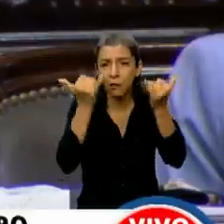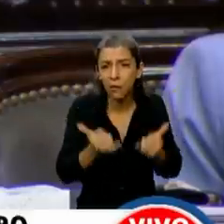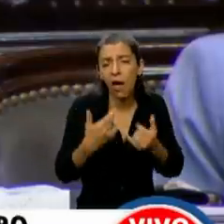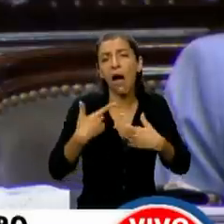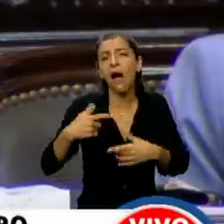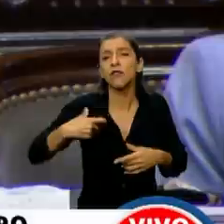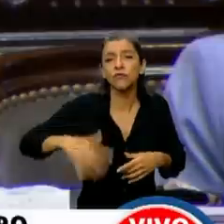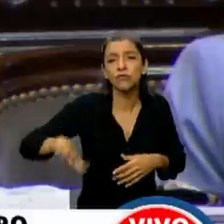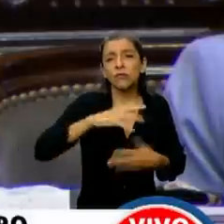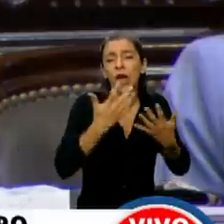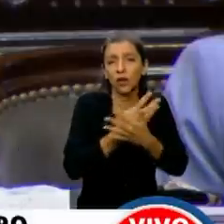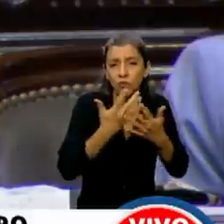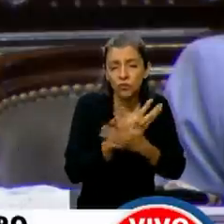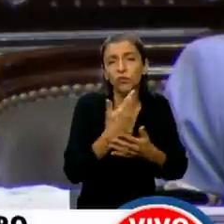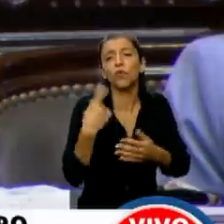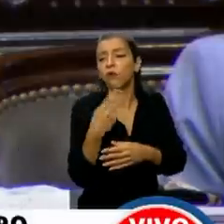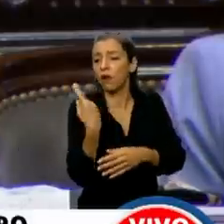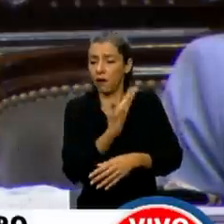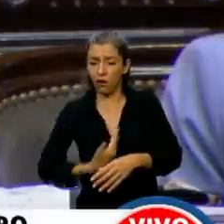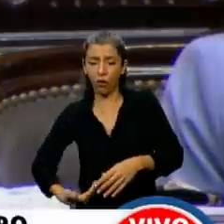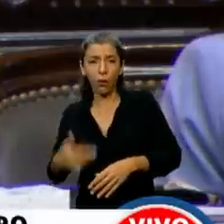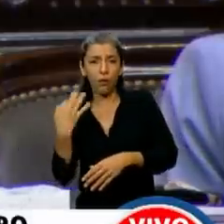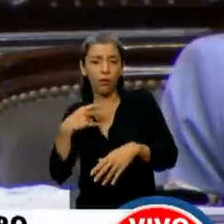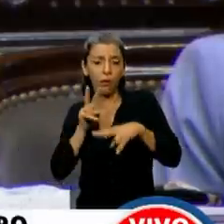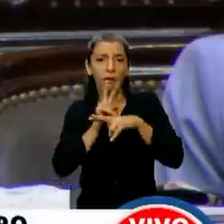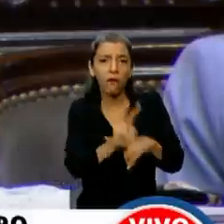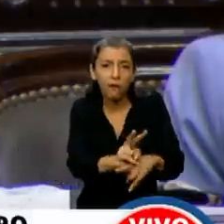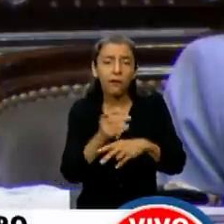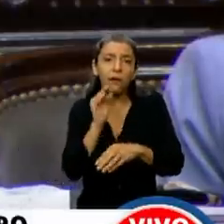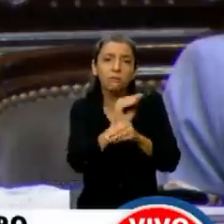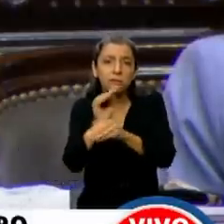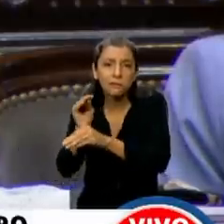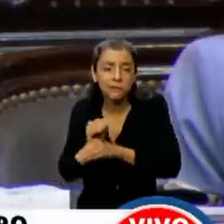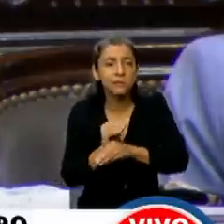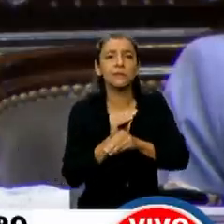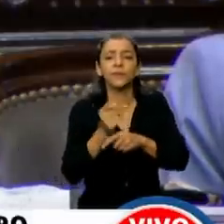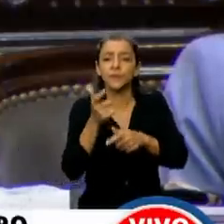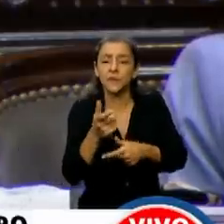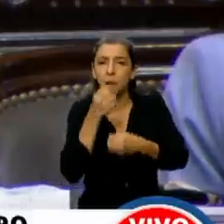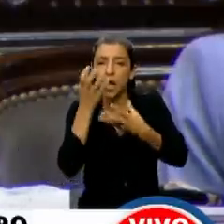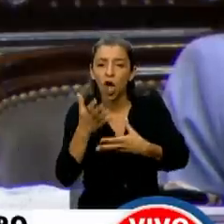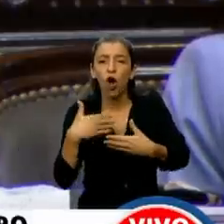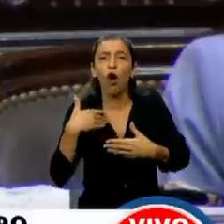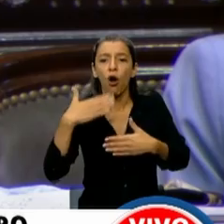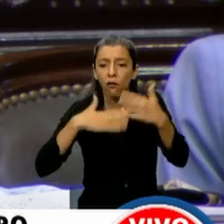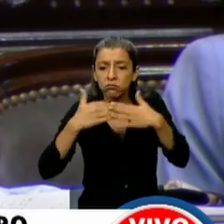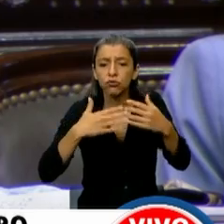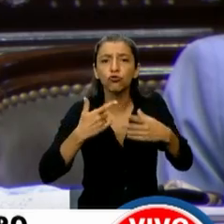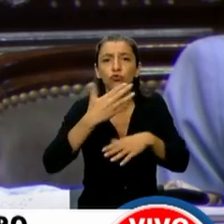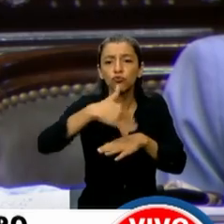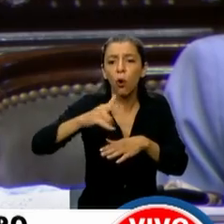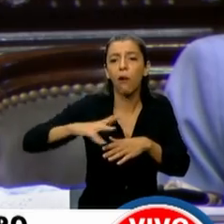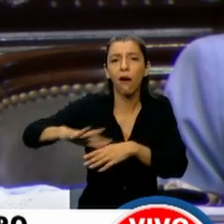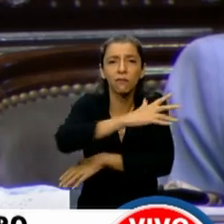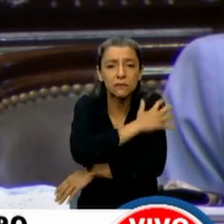dar alimentación protección social mejoramiento en la organización de barrios populares y también